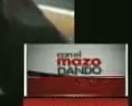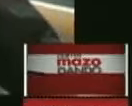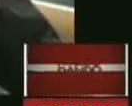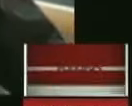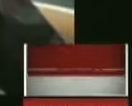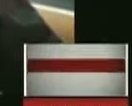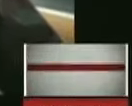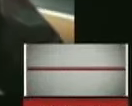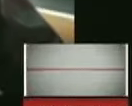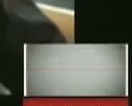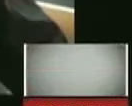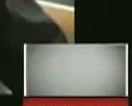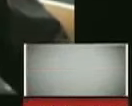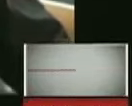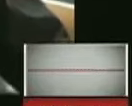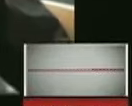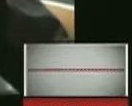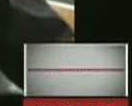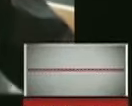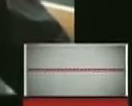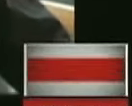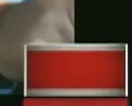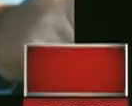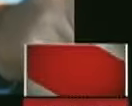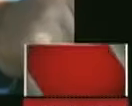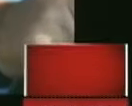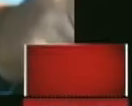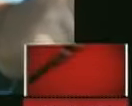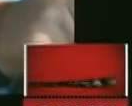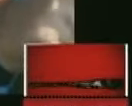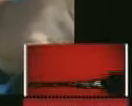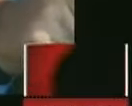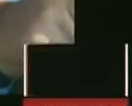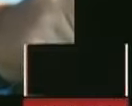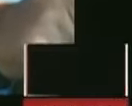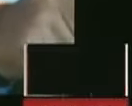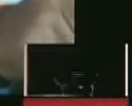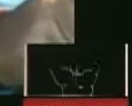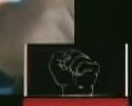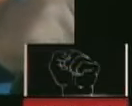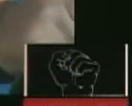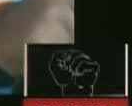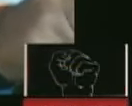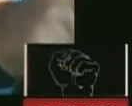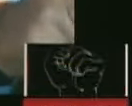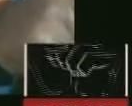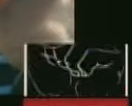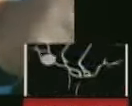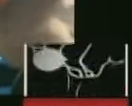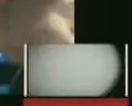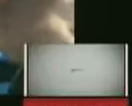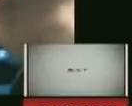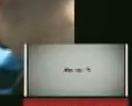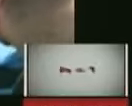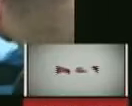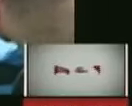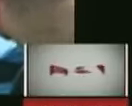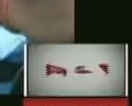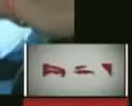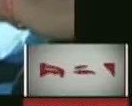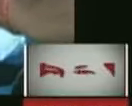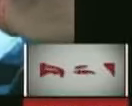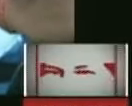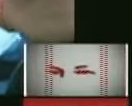el cumpleaños el otro día en vivo, el pueblo de Mantecal dice que yo estoy en mi mejor momento político.